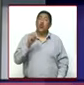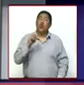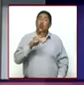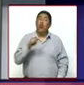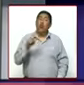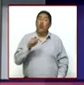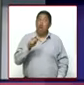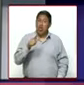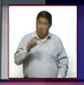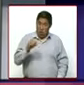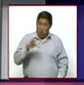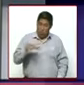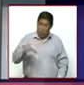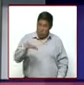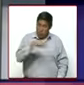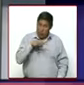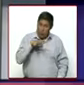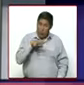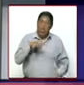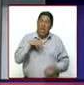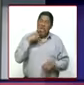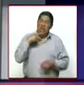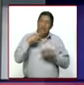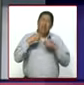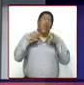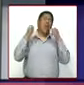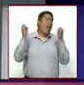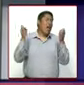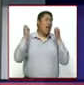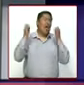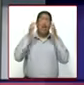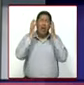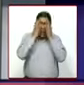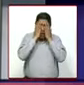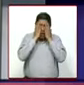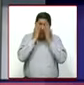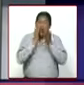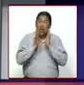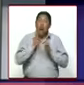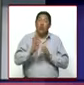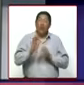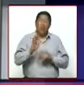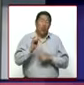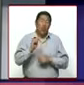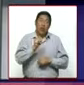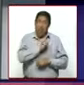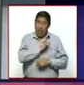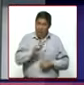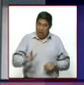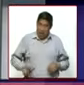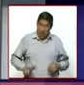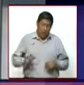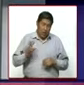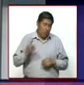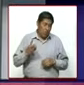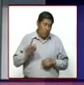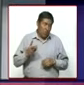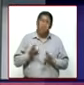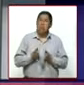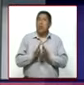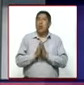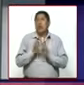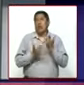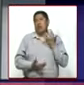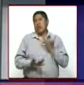en zona de desastre debido a los incendios forestales, y habló el alcalde interino, solicita ayuda para poder sofocar los incendios